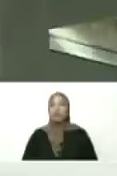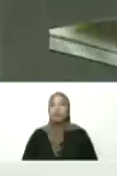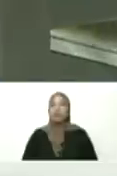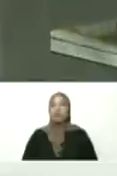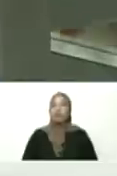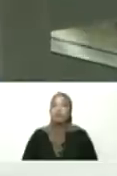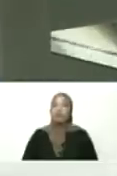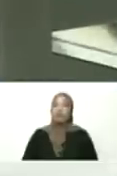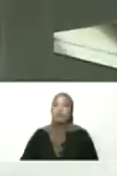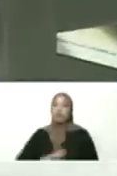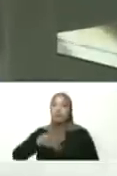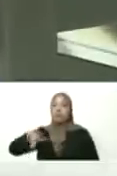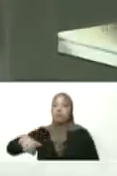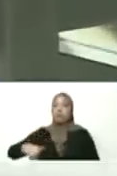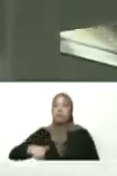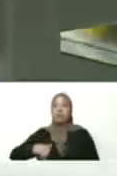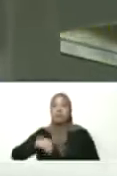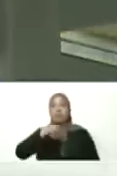Nosotros tenemos,